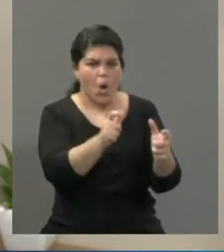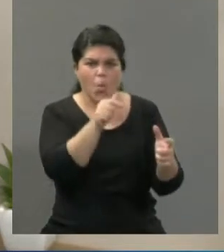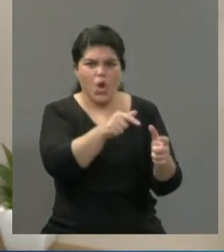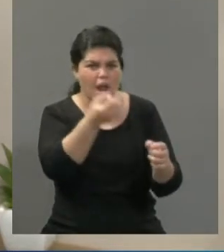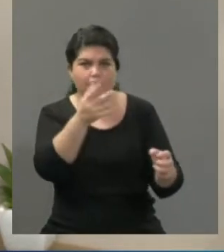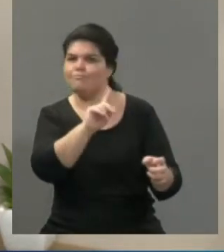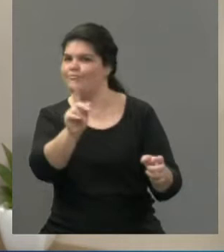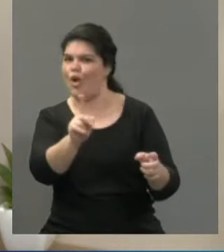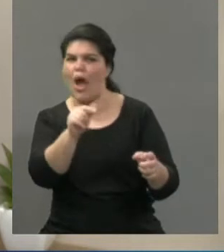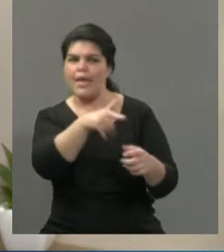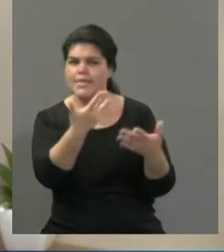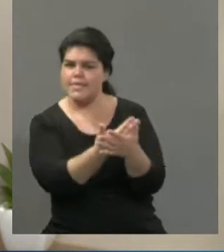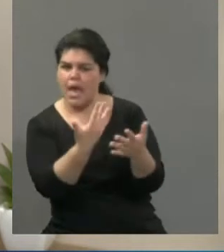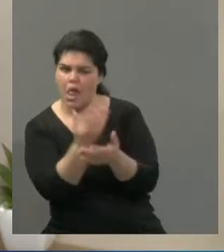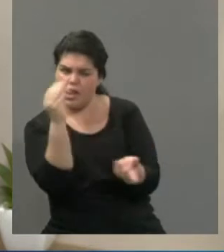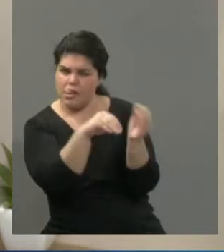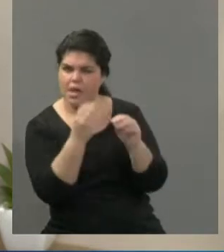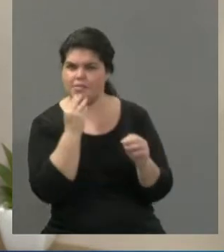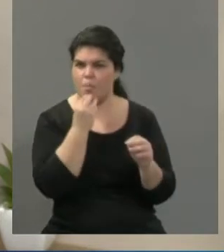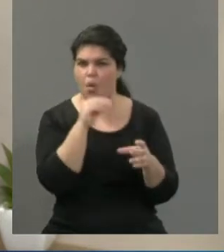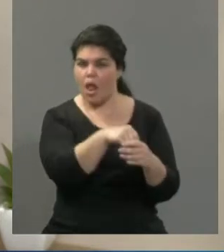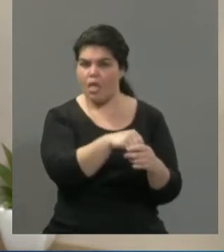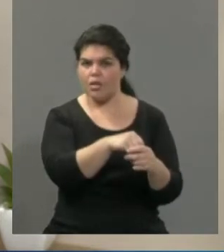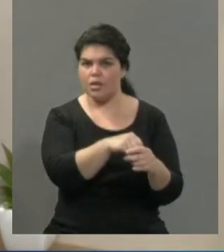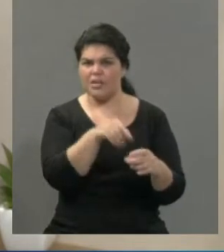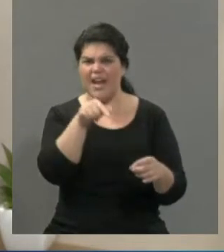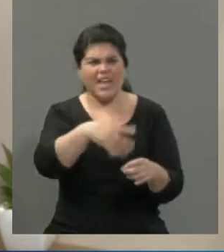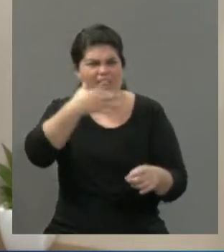escándalo sexual. No había ningún escándalo sexual, ¿no? Entonces,